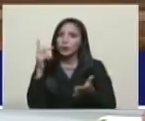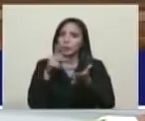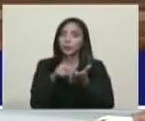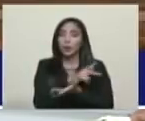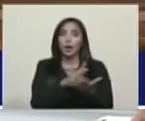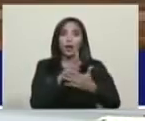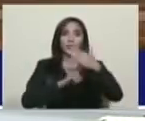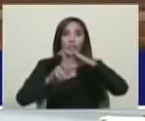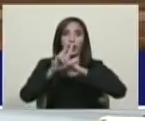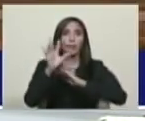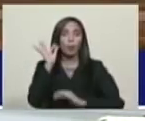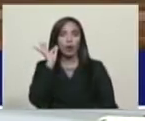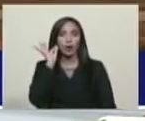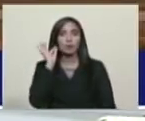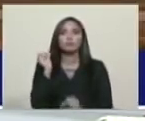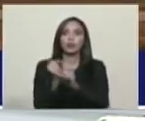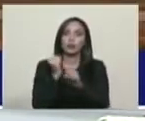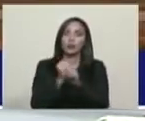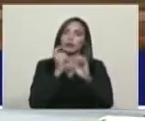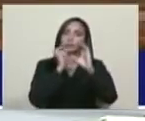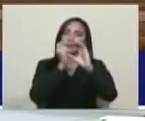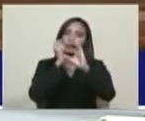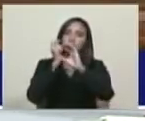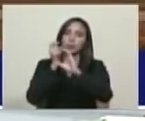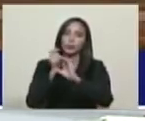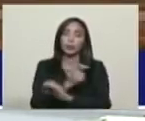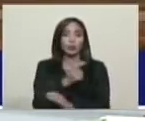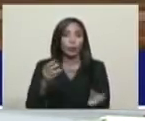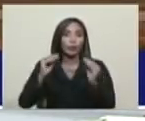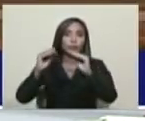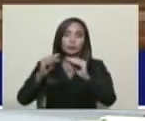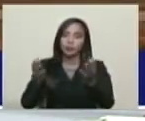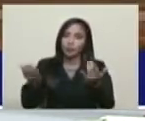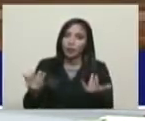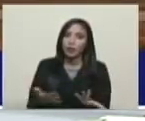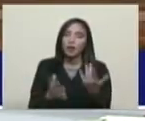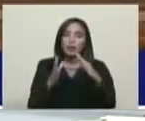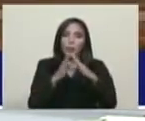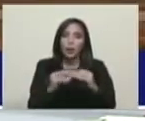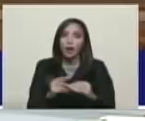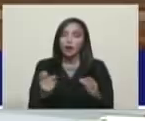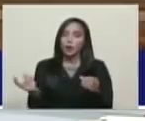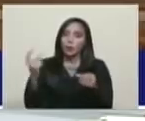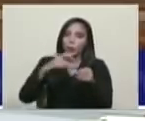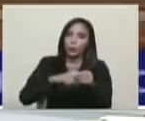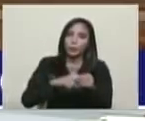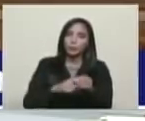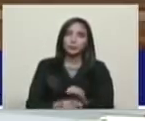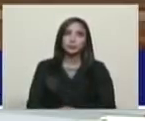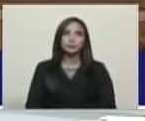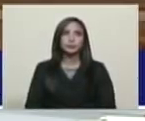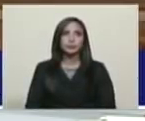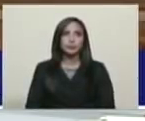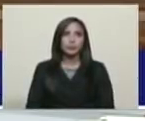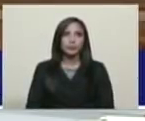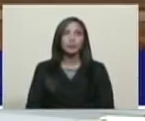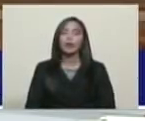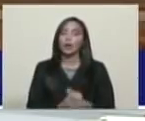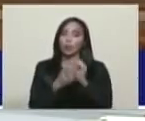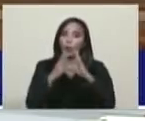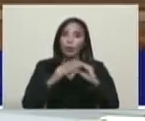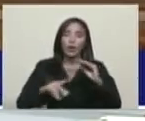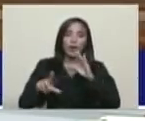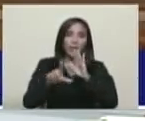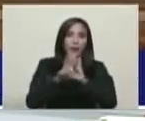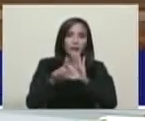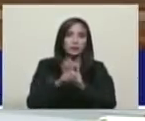mujeres mineras artesanales. Yo llamo a la minería artesanal a incorporarse en la regularización,